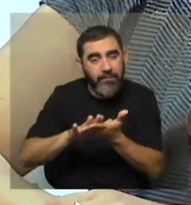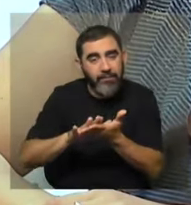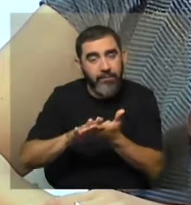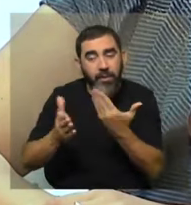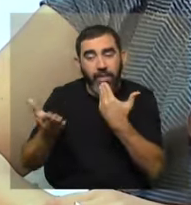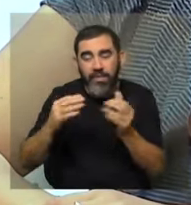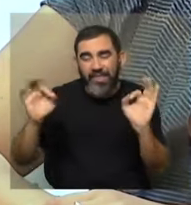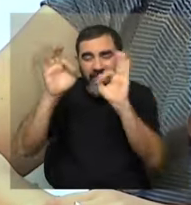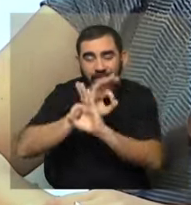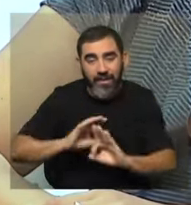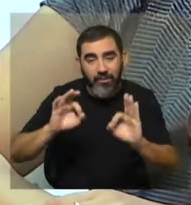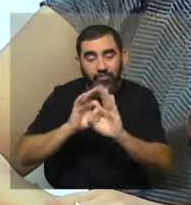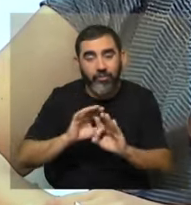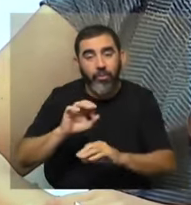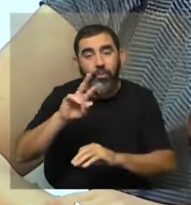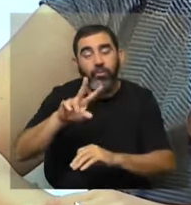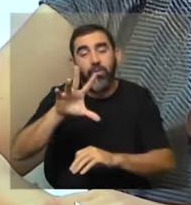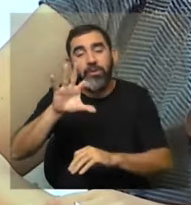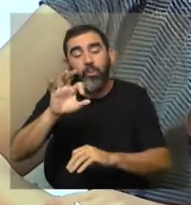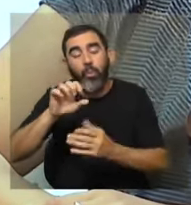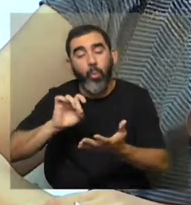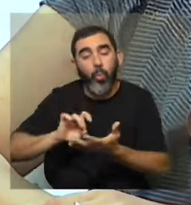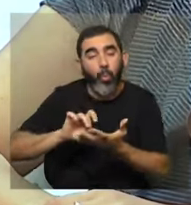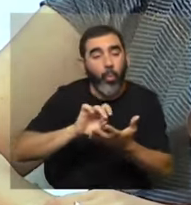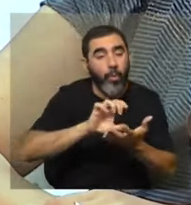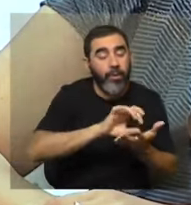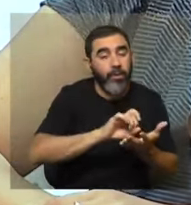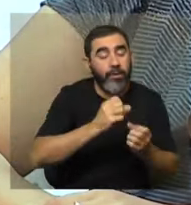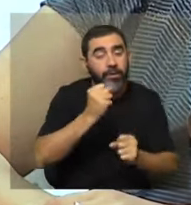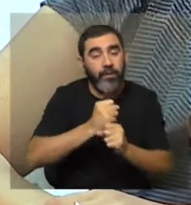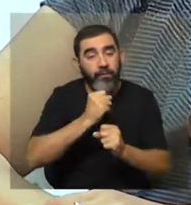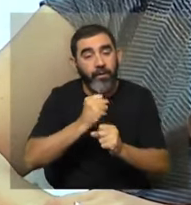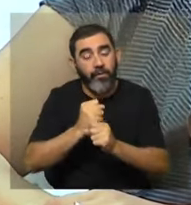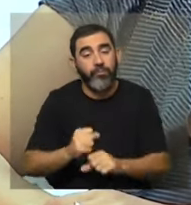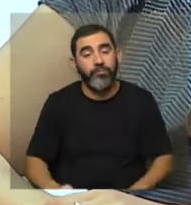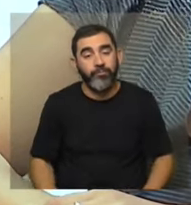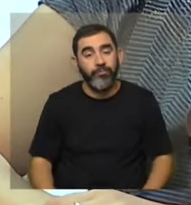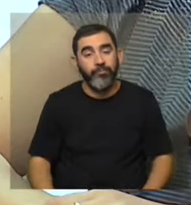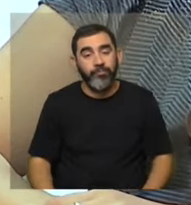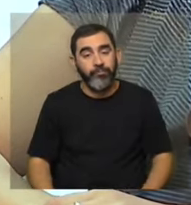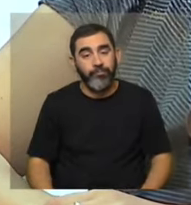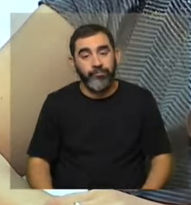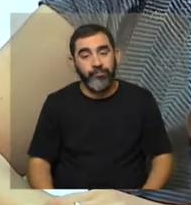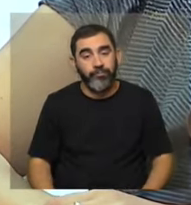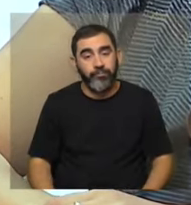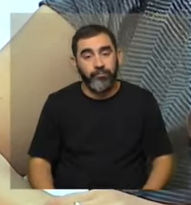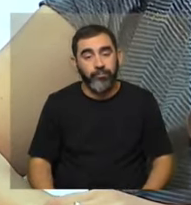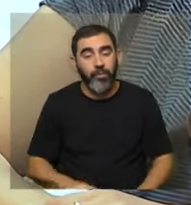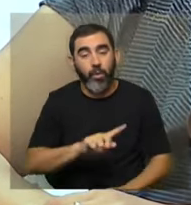diálogo alguno con más de 250 despidos de trabajadoras y trabajadores de una manera absolutamente